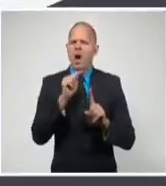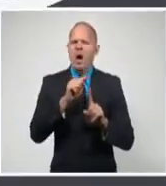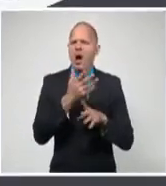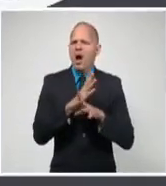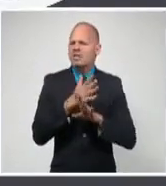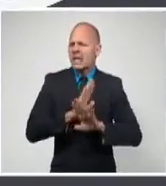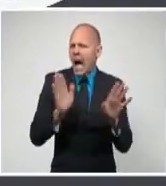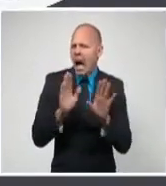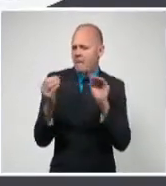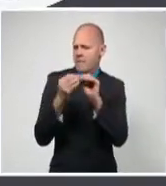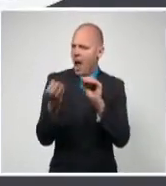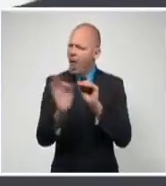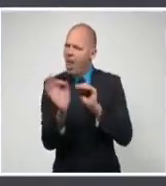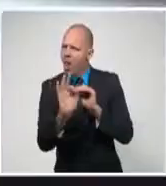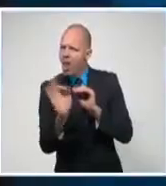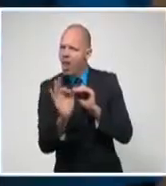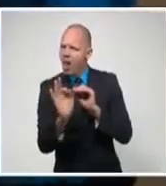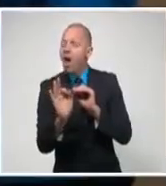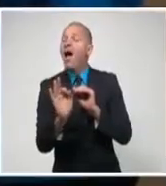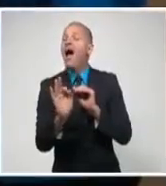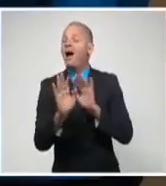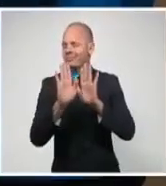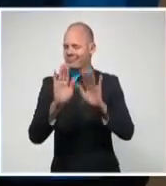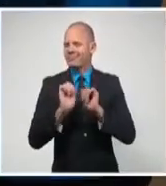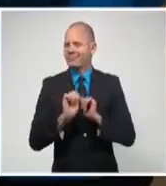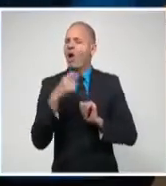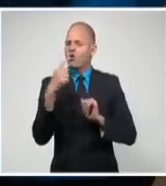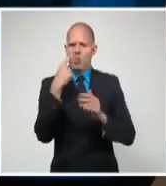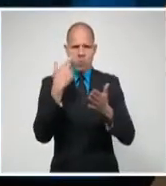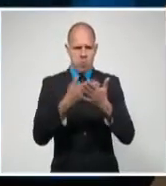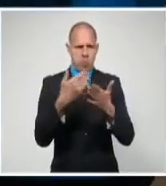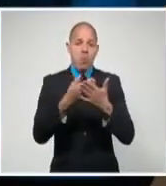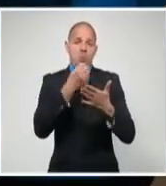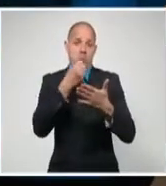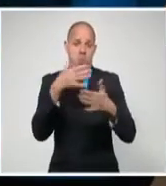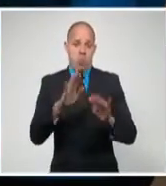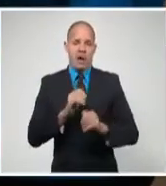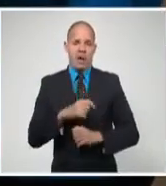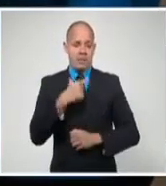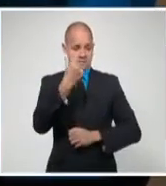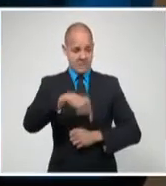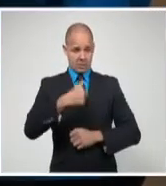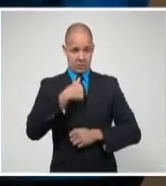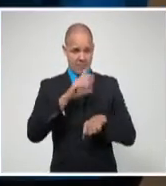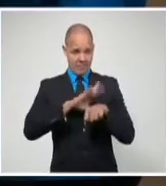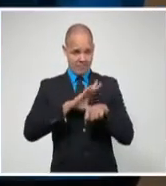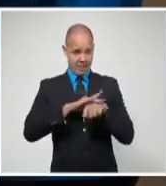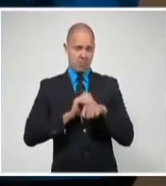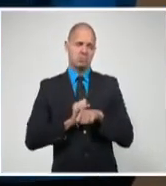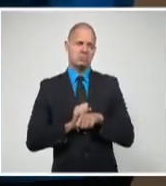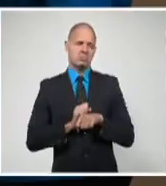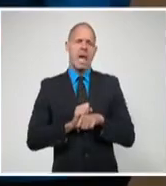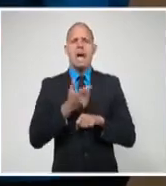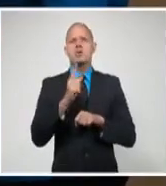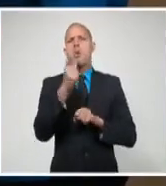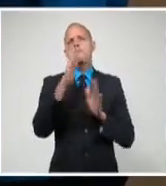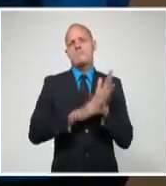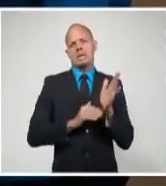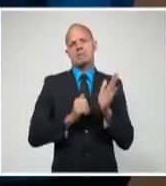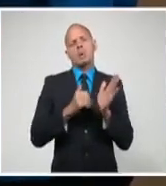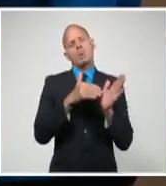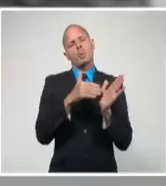SARS-CoV-2? Demostramos que en aquellos pacientes con una persistencia viral por más de 30 días, seguíamos observando partículas virales y